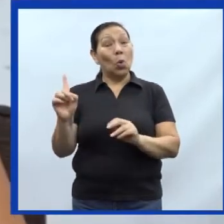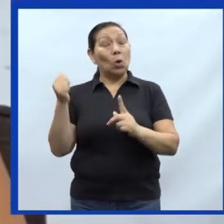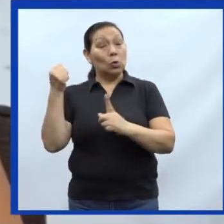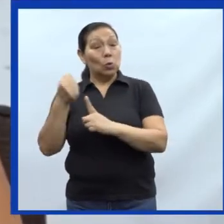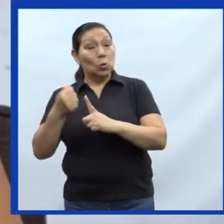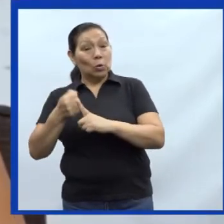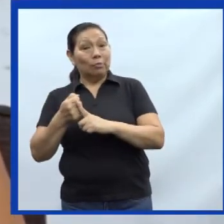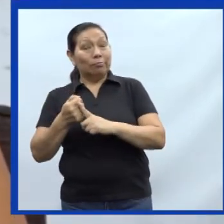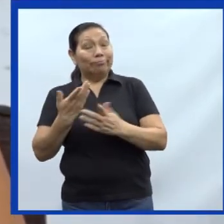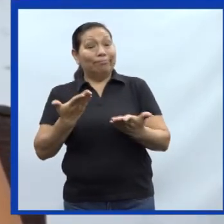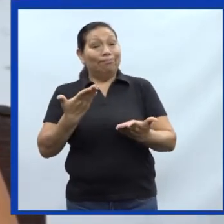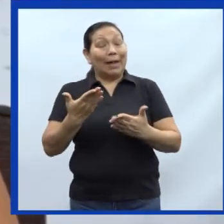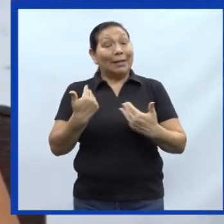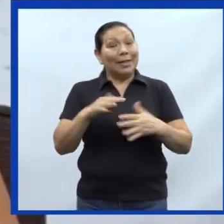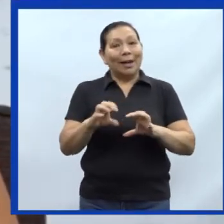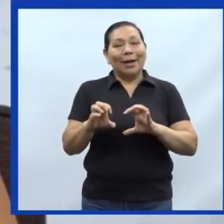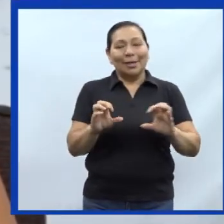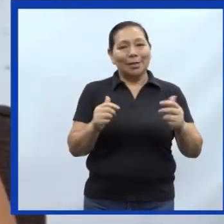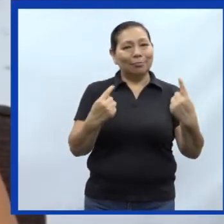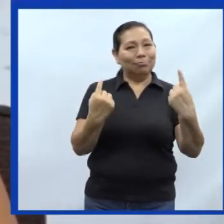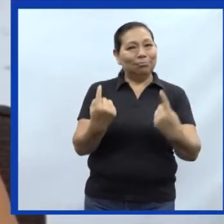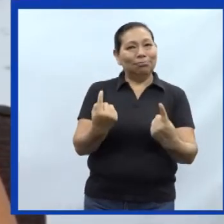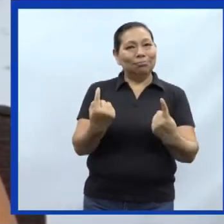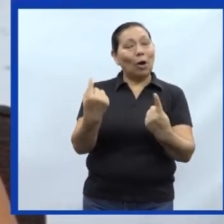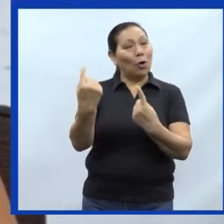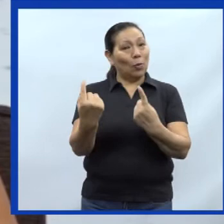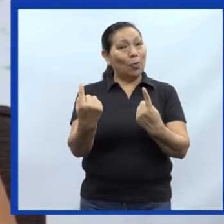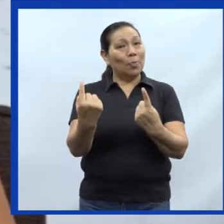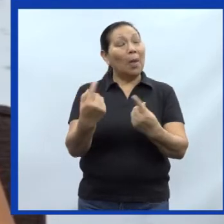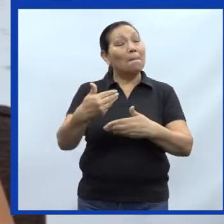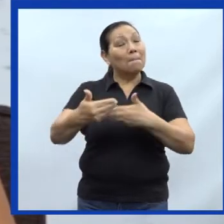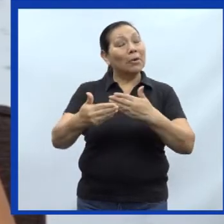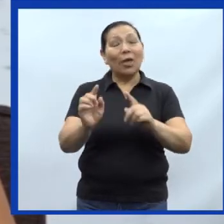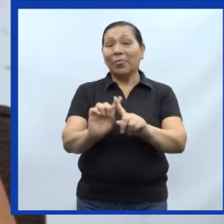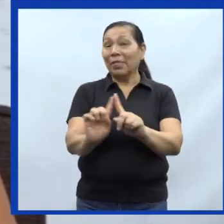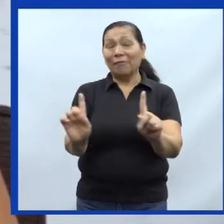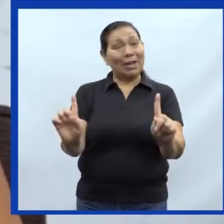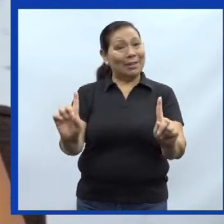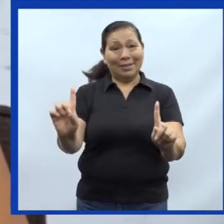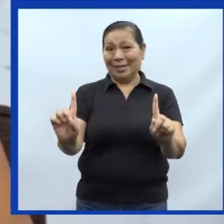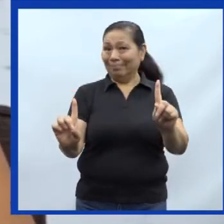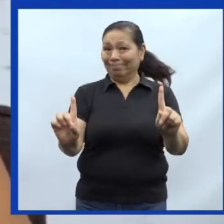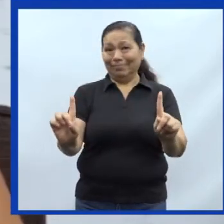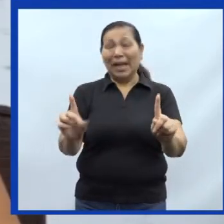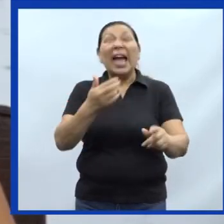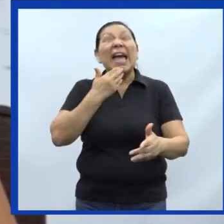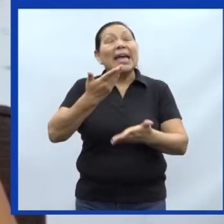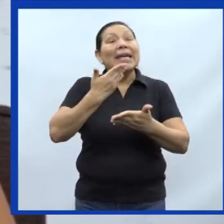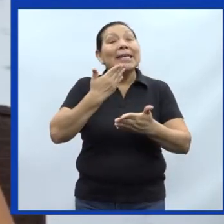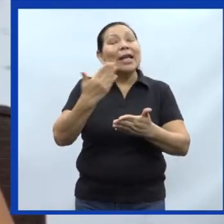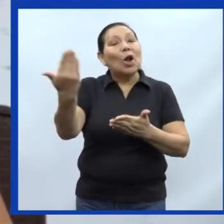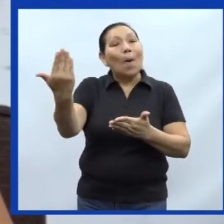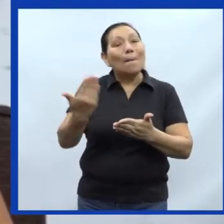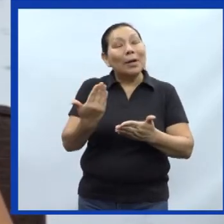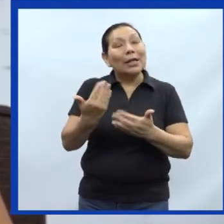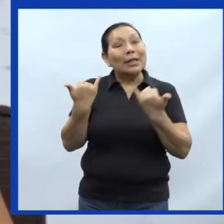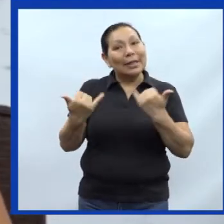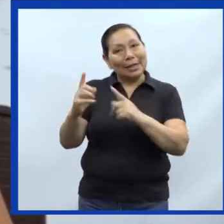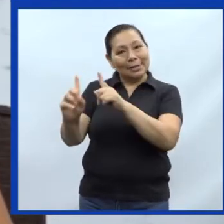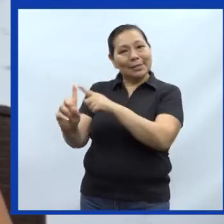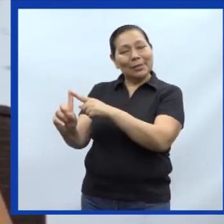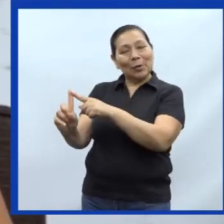ante una lesión ya realizada, y tienen consecuencias procesales distintas. Generalmente los procesos